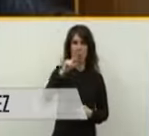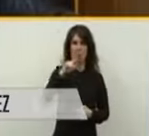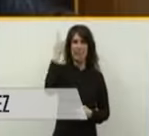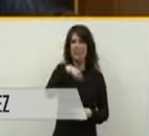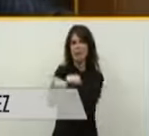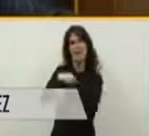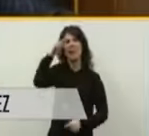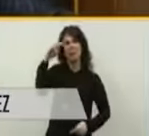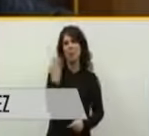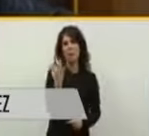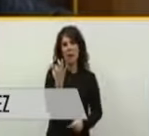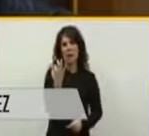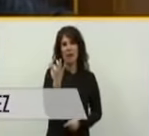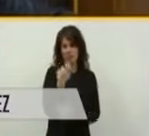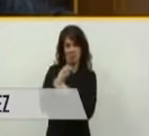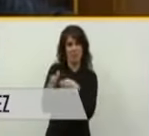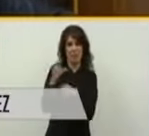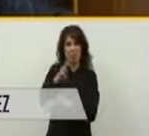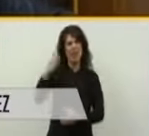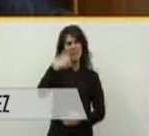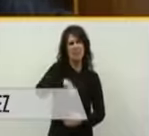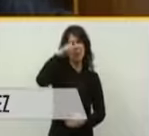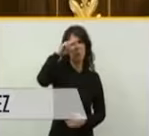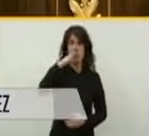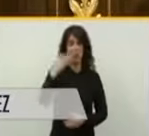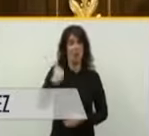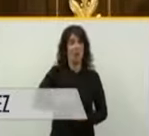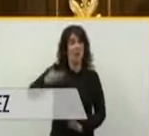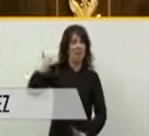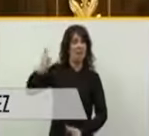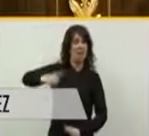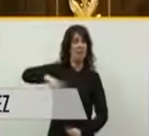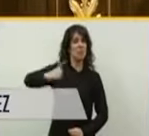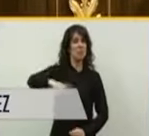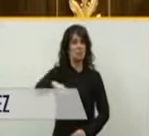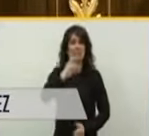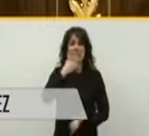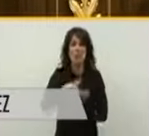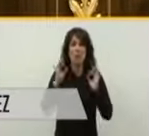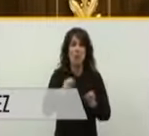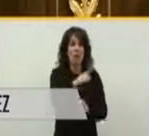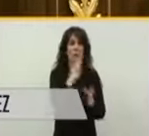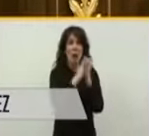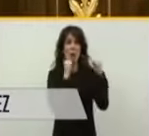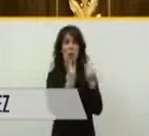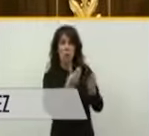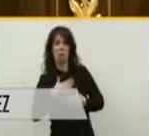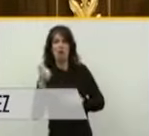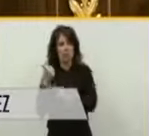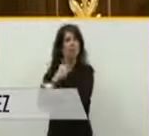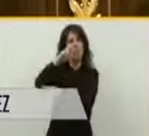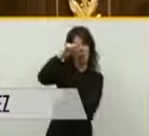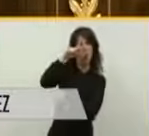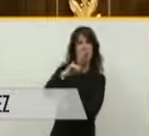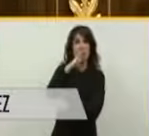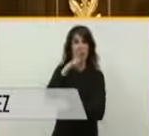que le preocuparía al Partido Popular? Porque llevan meses diciéndolo, que usted se pusiera de acuerdo con nosotros. Porque a las oligarquías de este